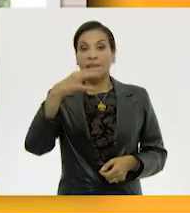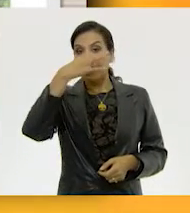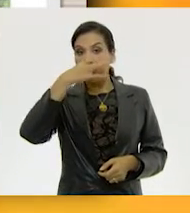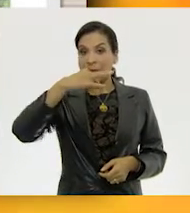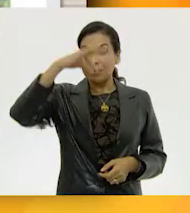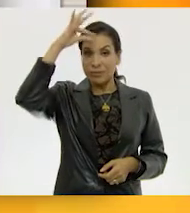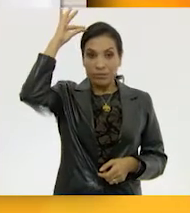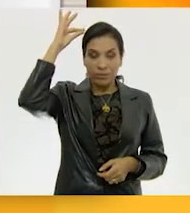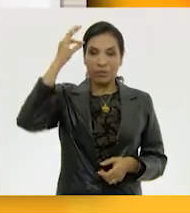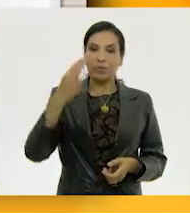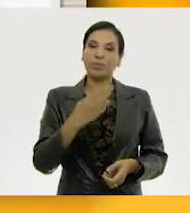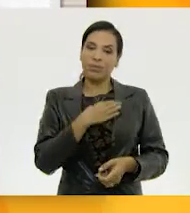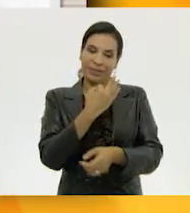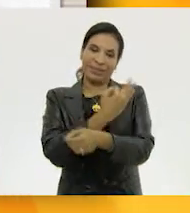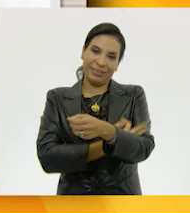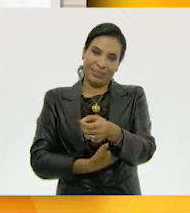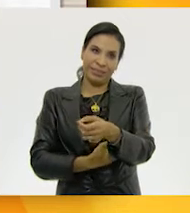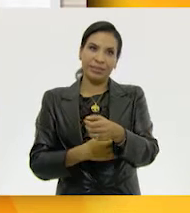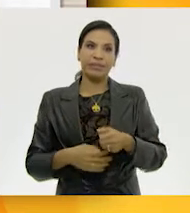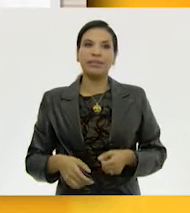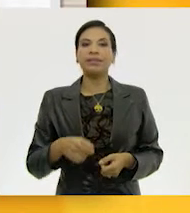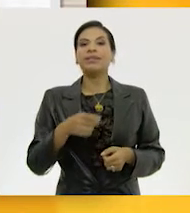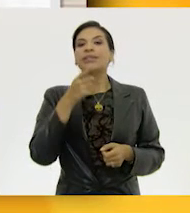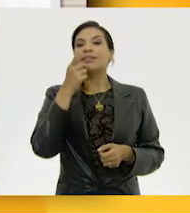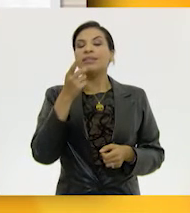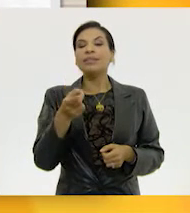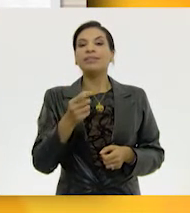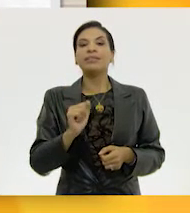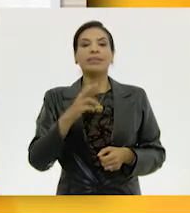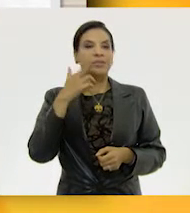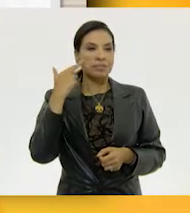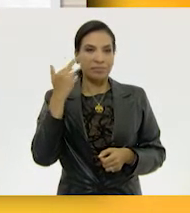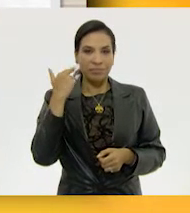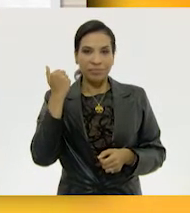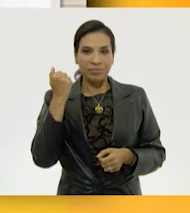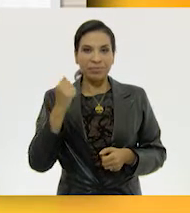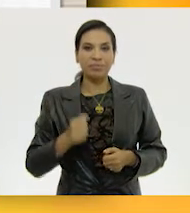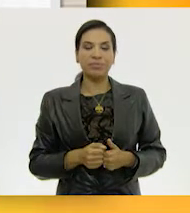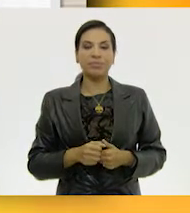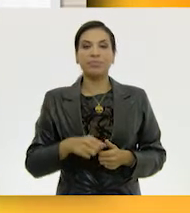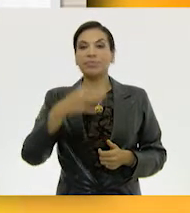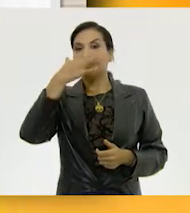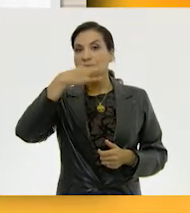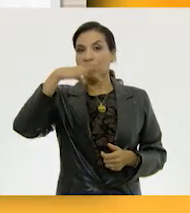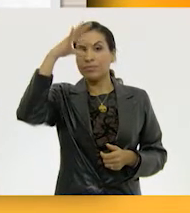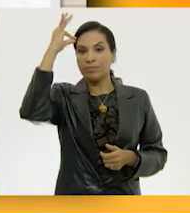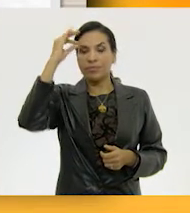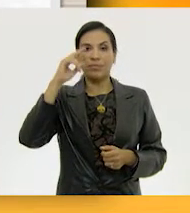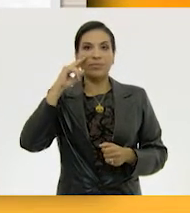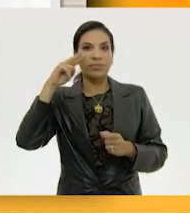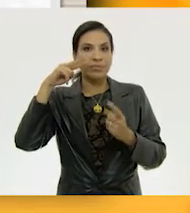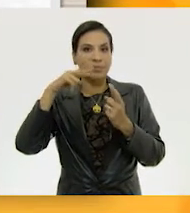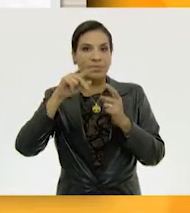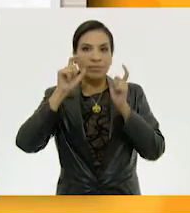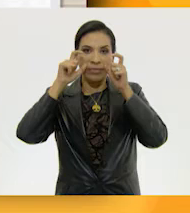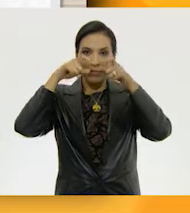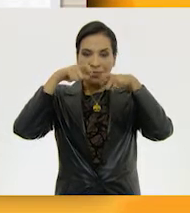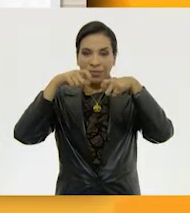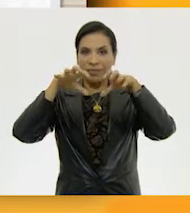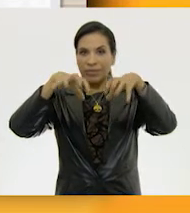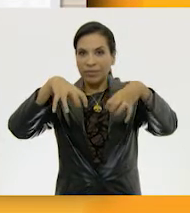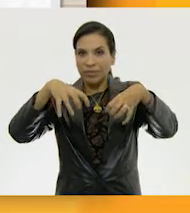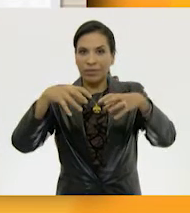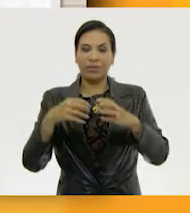zorra! ¡Buenas tardes!, dijo entonces el ratón. Doña Zorra se quedó mirando al gran